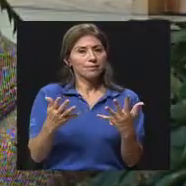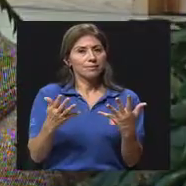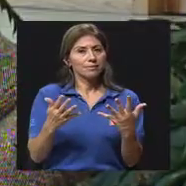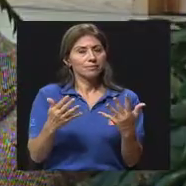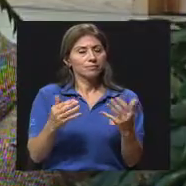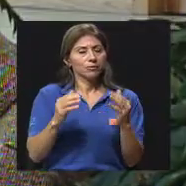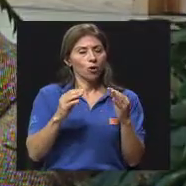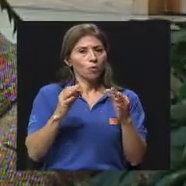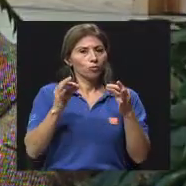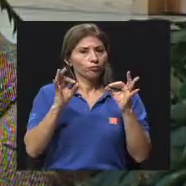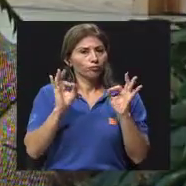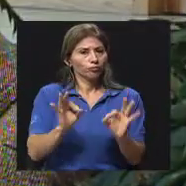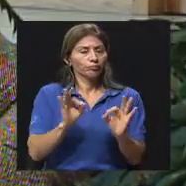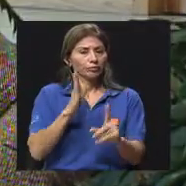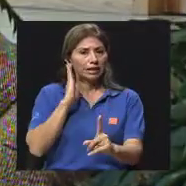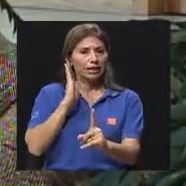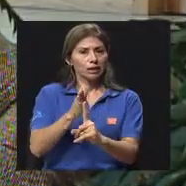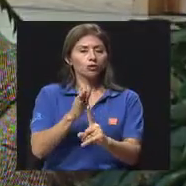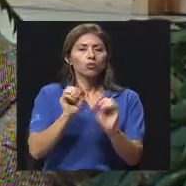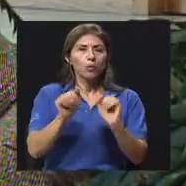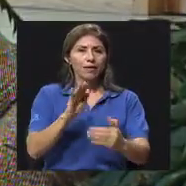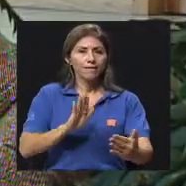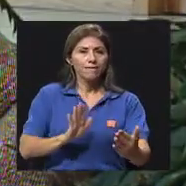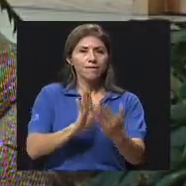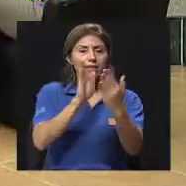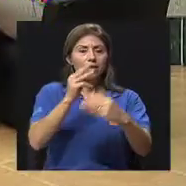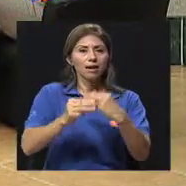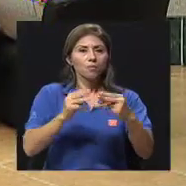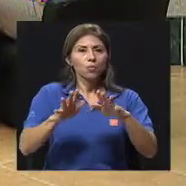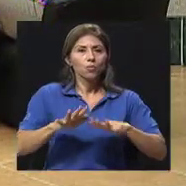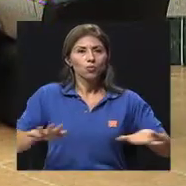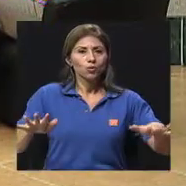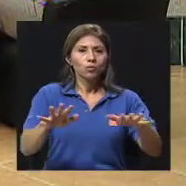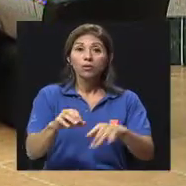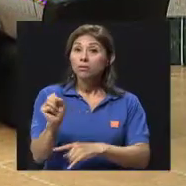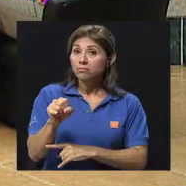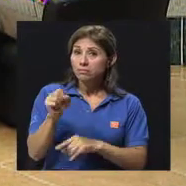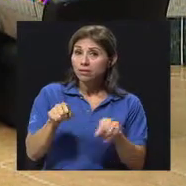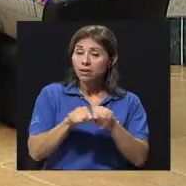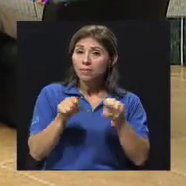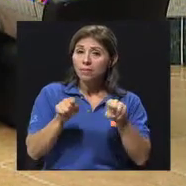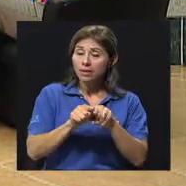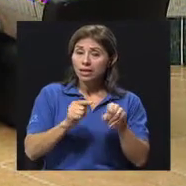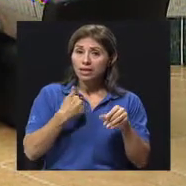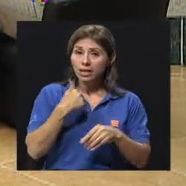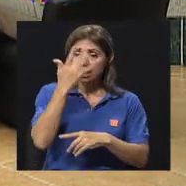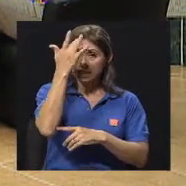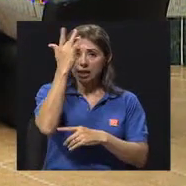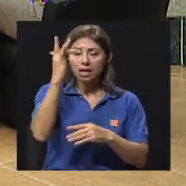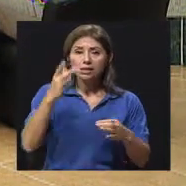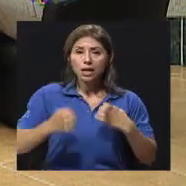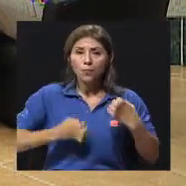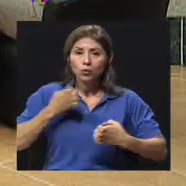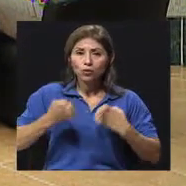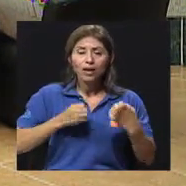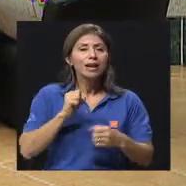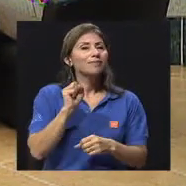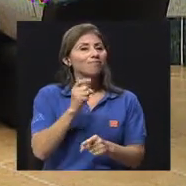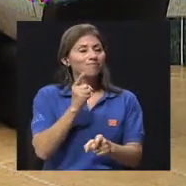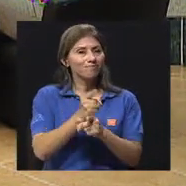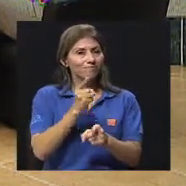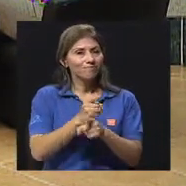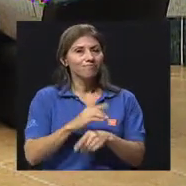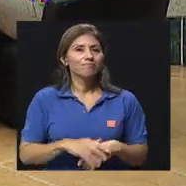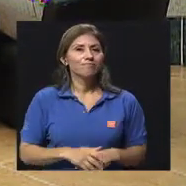a enfrentar el mundo que los rodea. Claro, tener incluso hasta una inteligencia emocional que llamamos. Una inteligencia emocional. Ahora así bien, es. Cuando hablamos